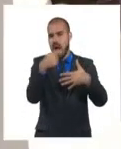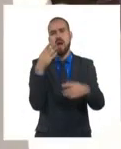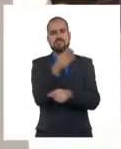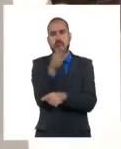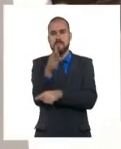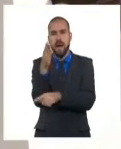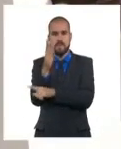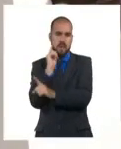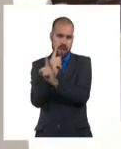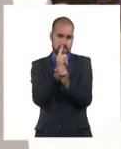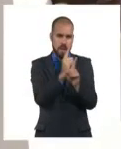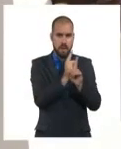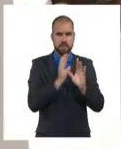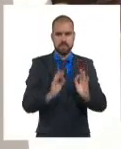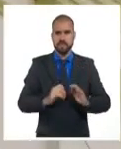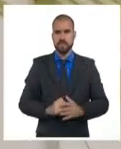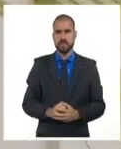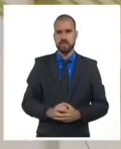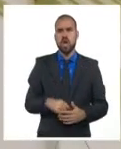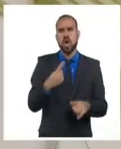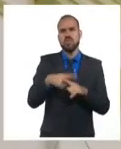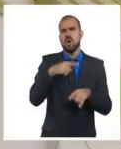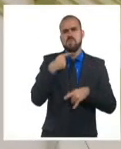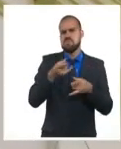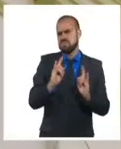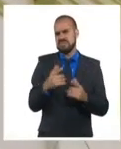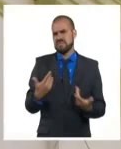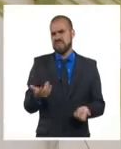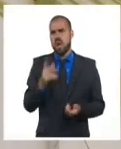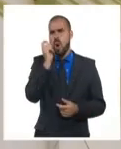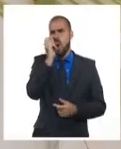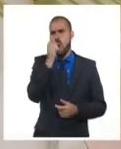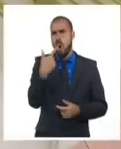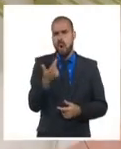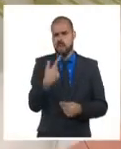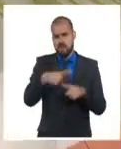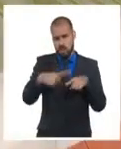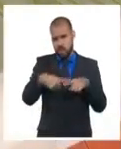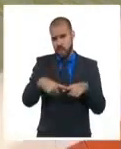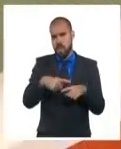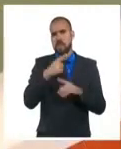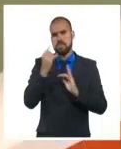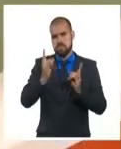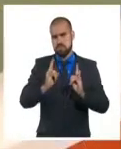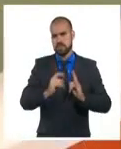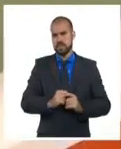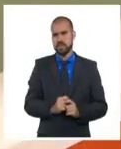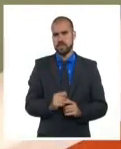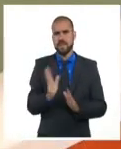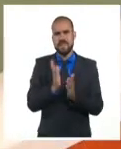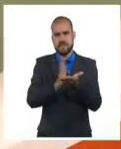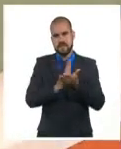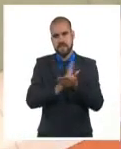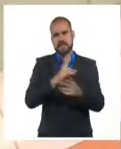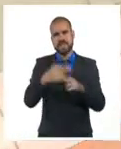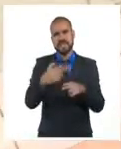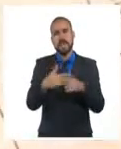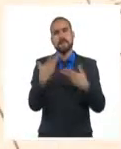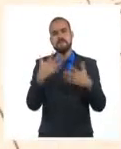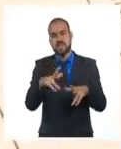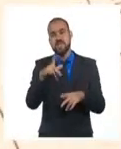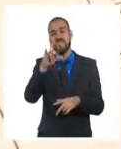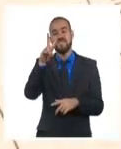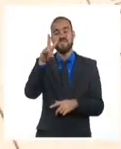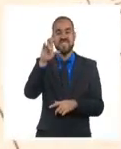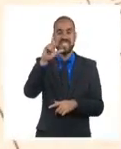polémico es la muerte del León de Santa Rita en Río Chico. En la tercera edición del libro Miedo a Vicente García,